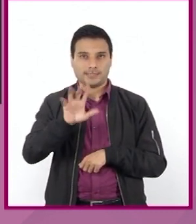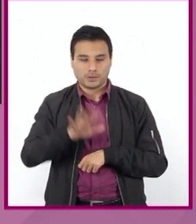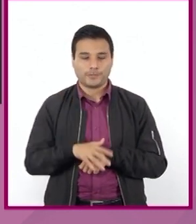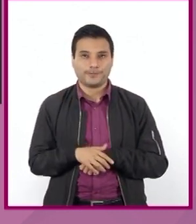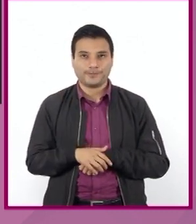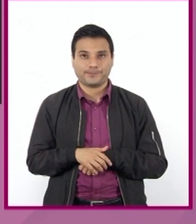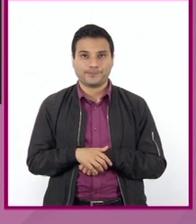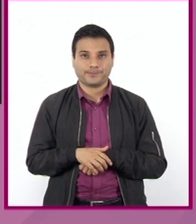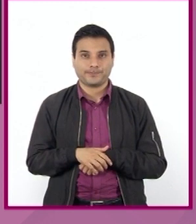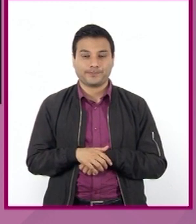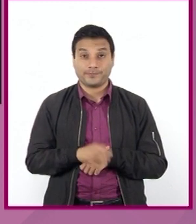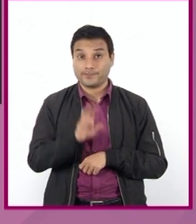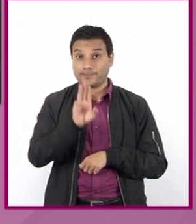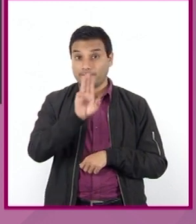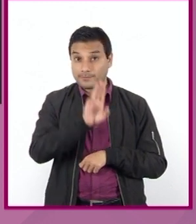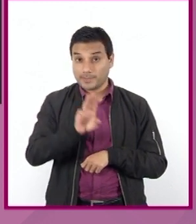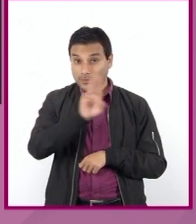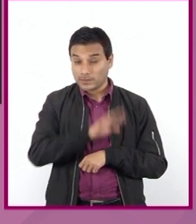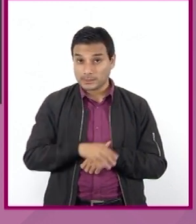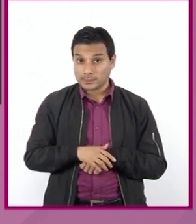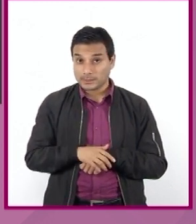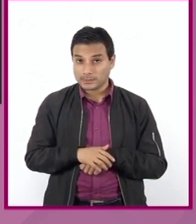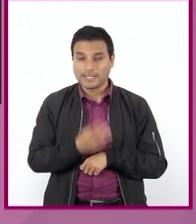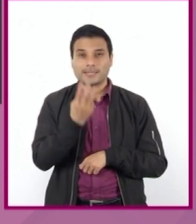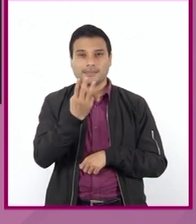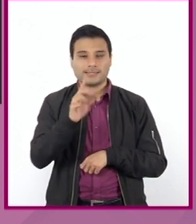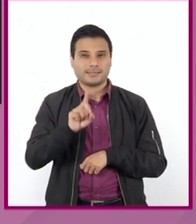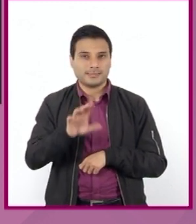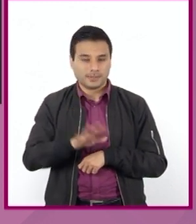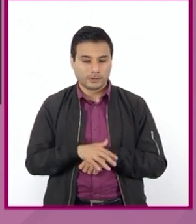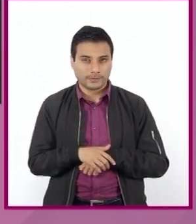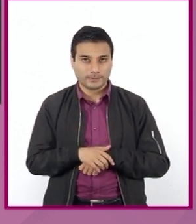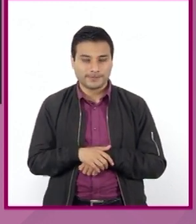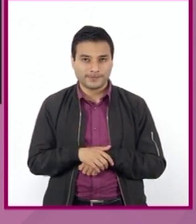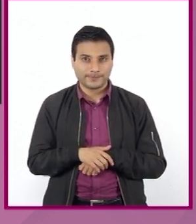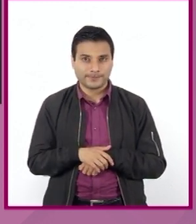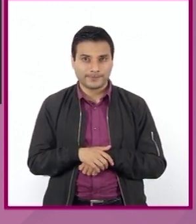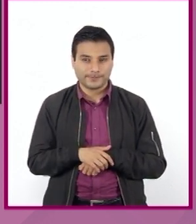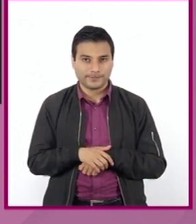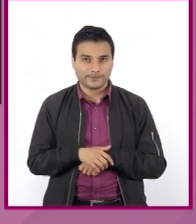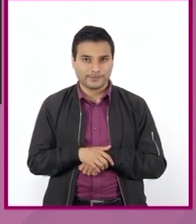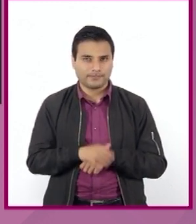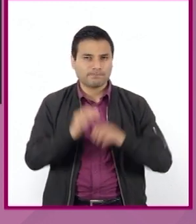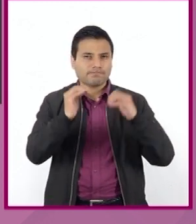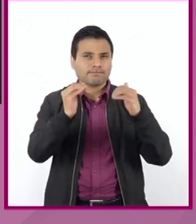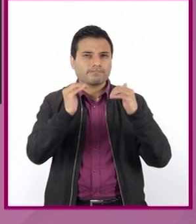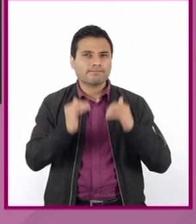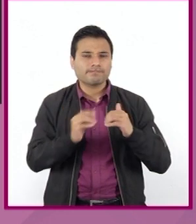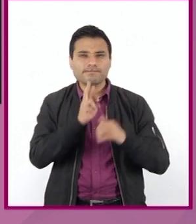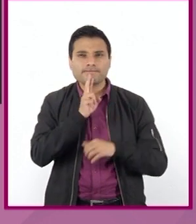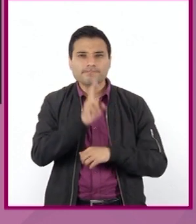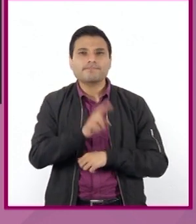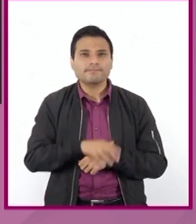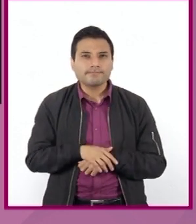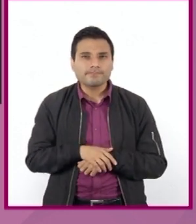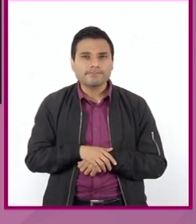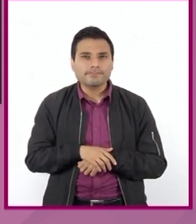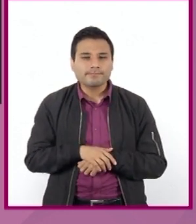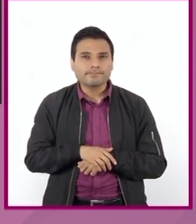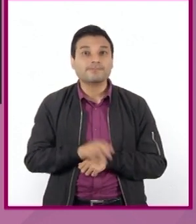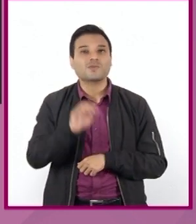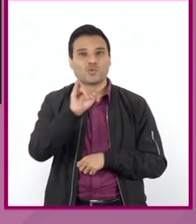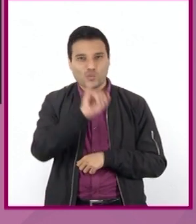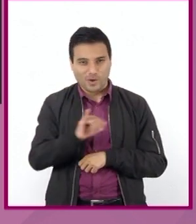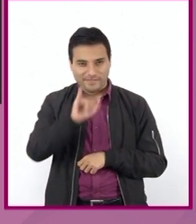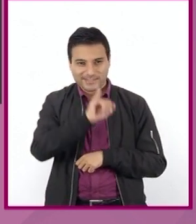35avos. Para el día miércoles, 3 35avos. ¿Qué seguiría? Muy bien, el